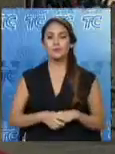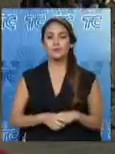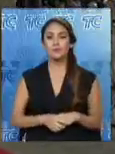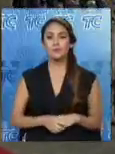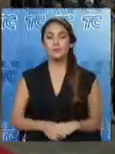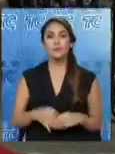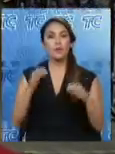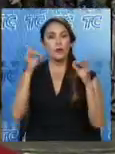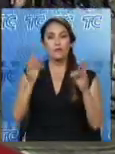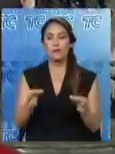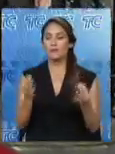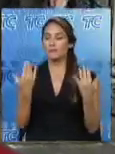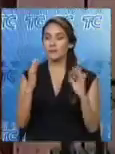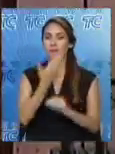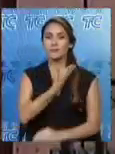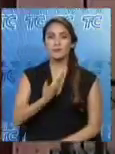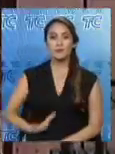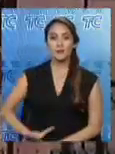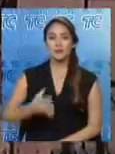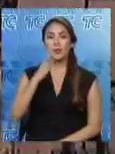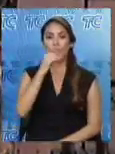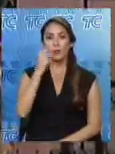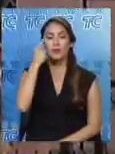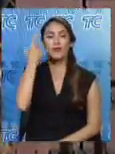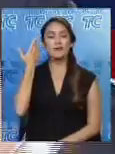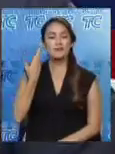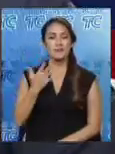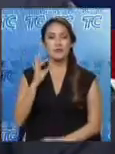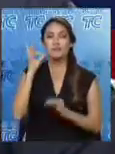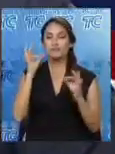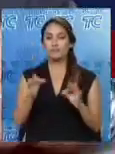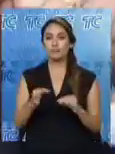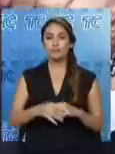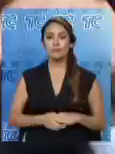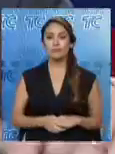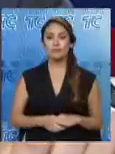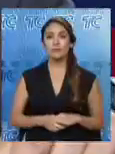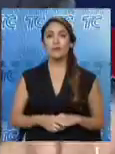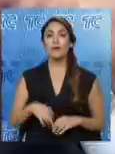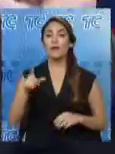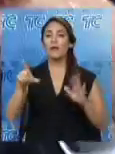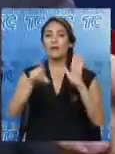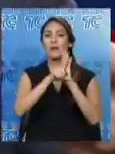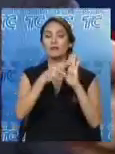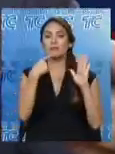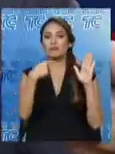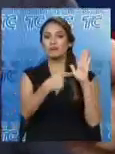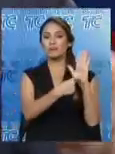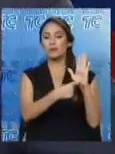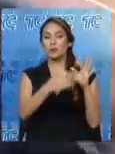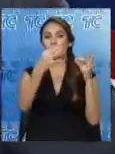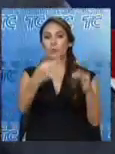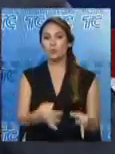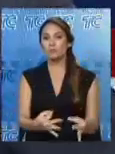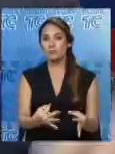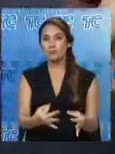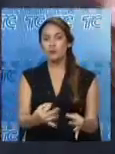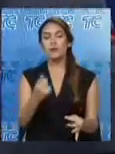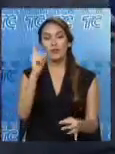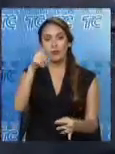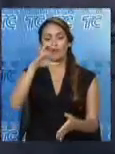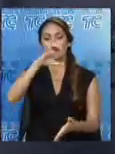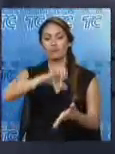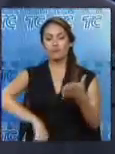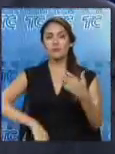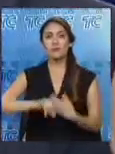La noticia fue confirmada por el presidente de la República, Rafael Correa. Mientras no sea presidente, aquí se cumple la ley. He ordenado que se descuente